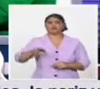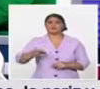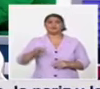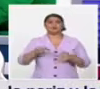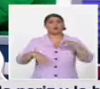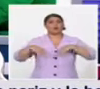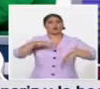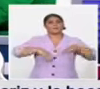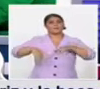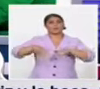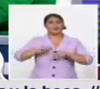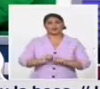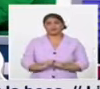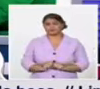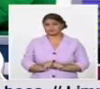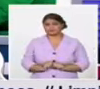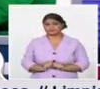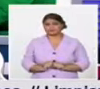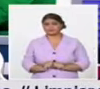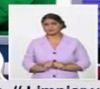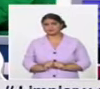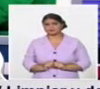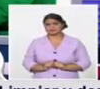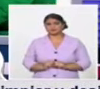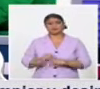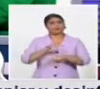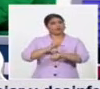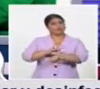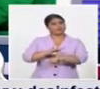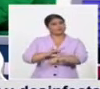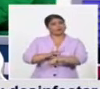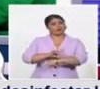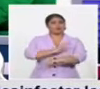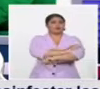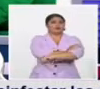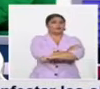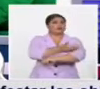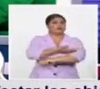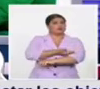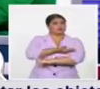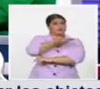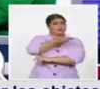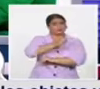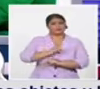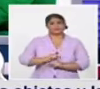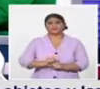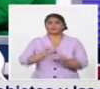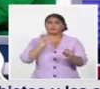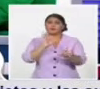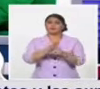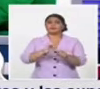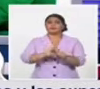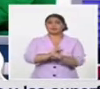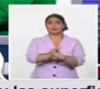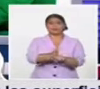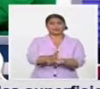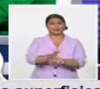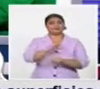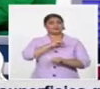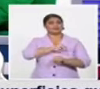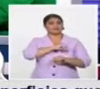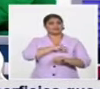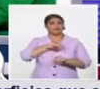con antecedentes de hipertensión arterial y que inicialmente presentó